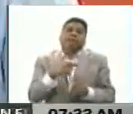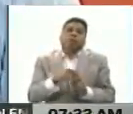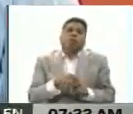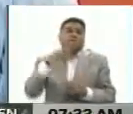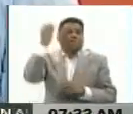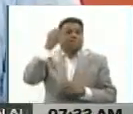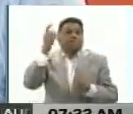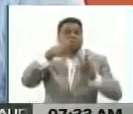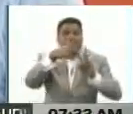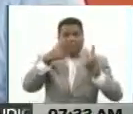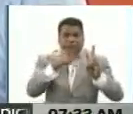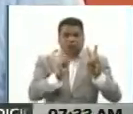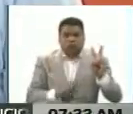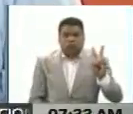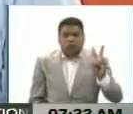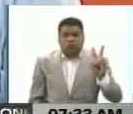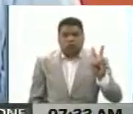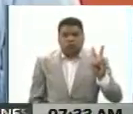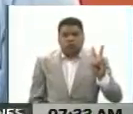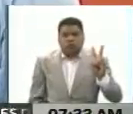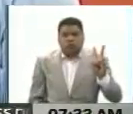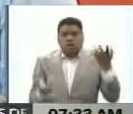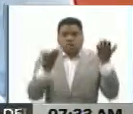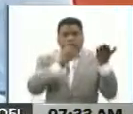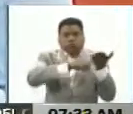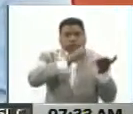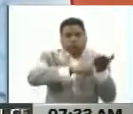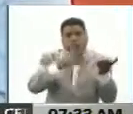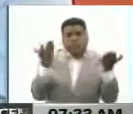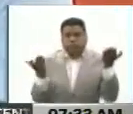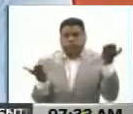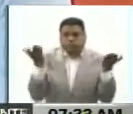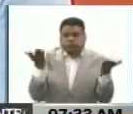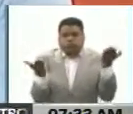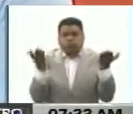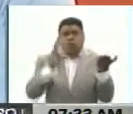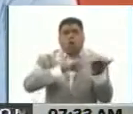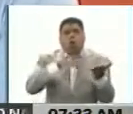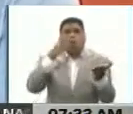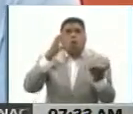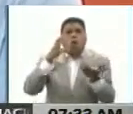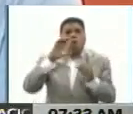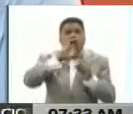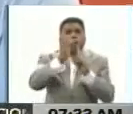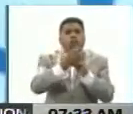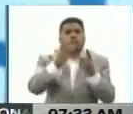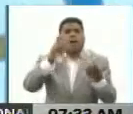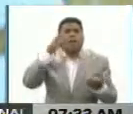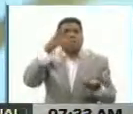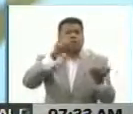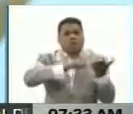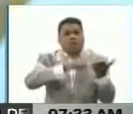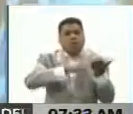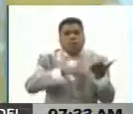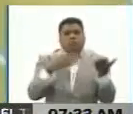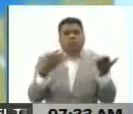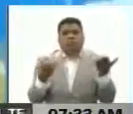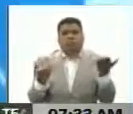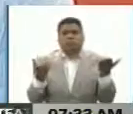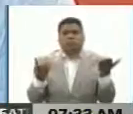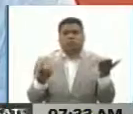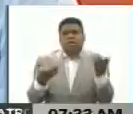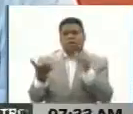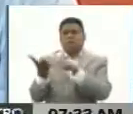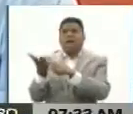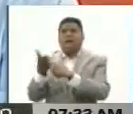cultura popular y la llamada cultura culta, esa dicotomía que no hacía sino jerarquizar la supuesta cultura culta por encima